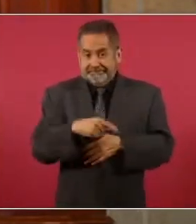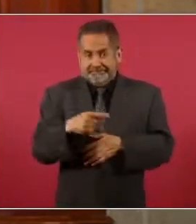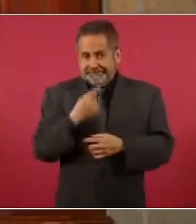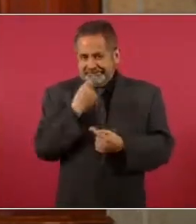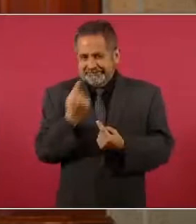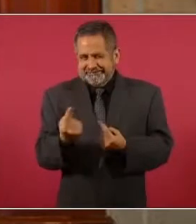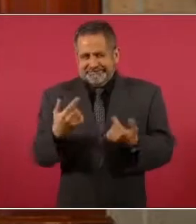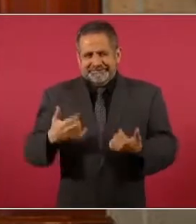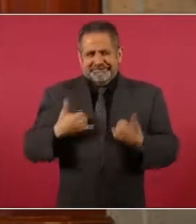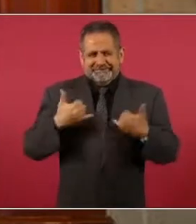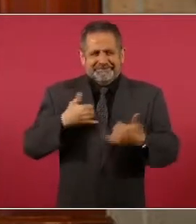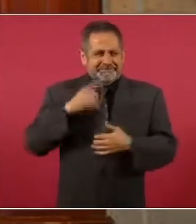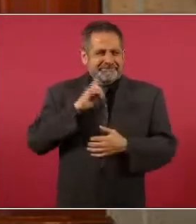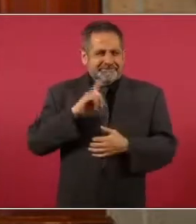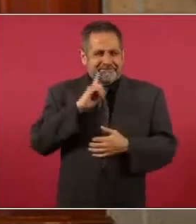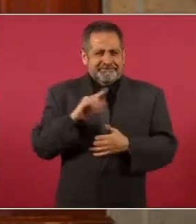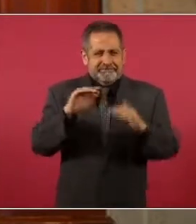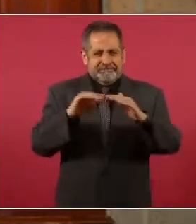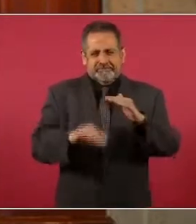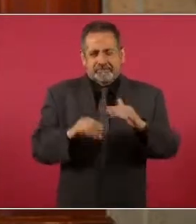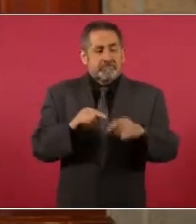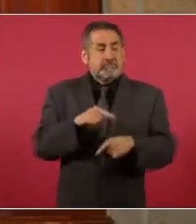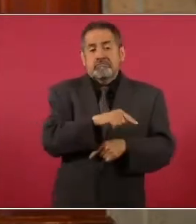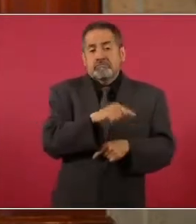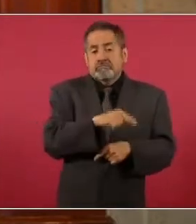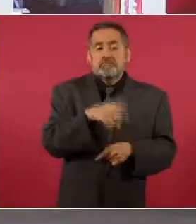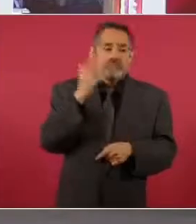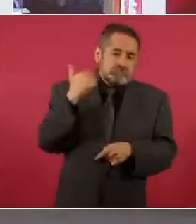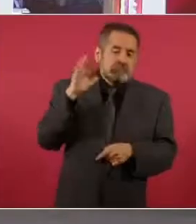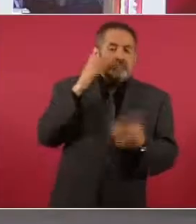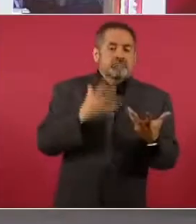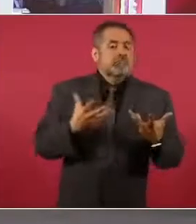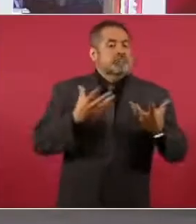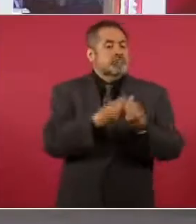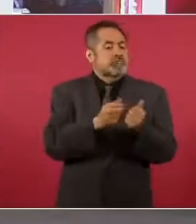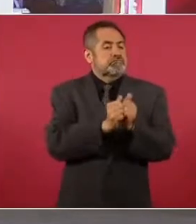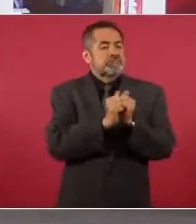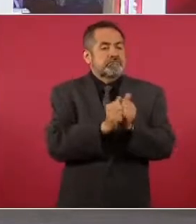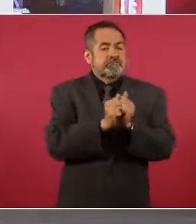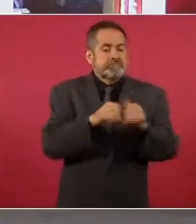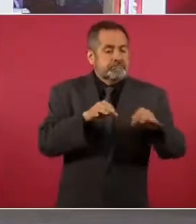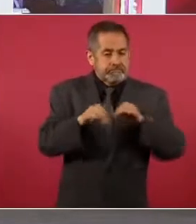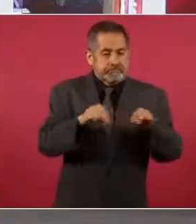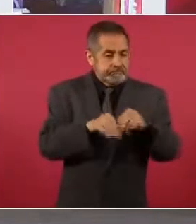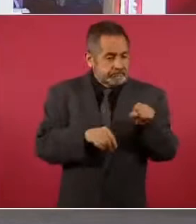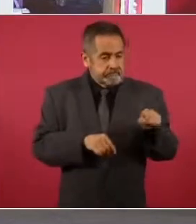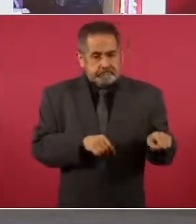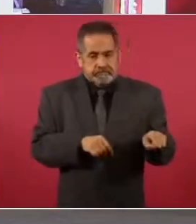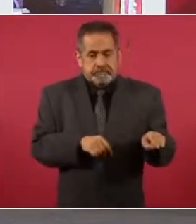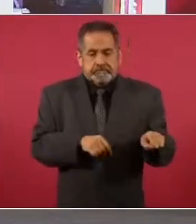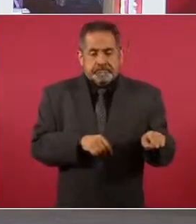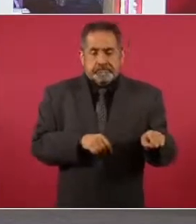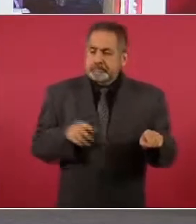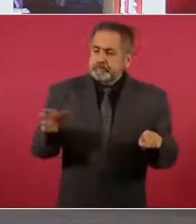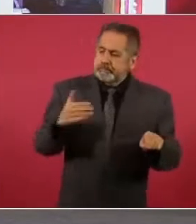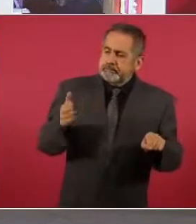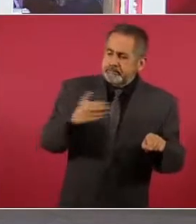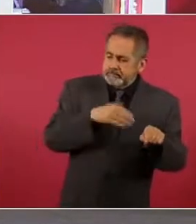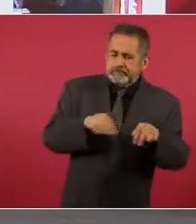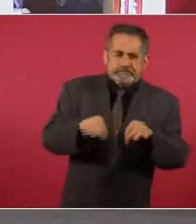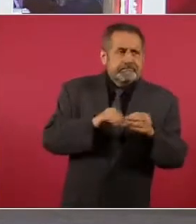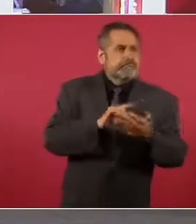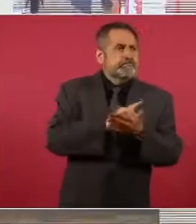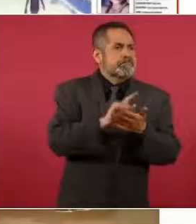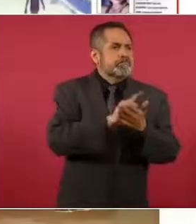menor, habría trabajado con el hoy detenido y la empleó para hacer labores de limpieza